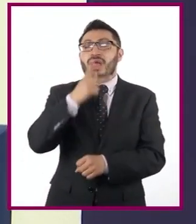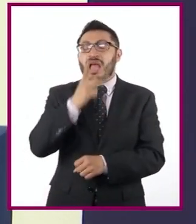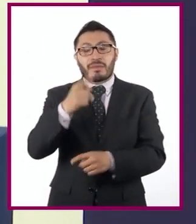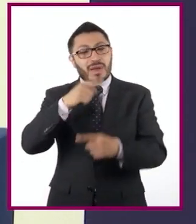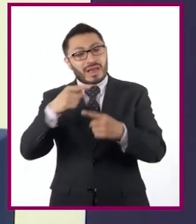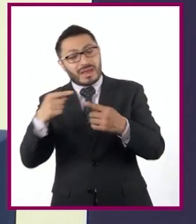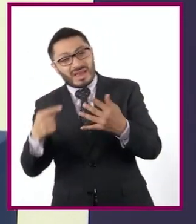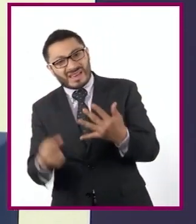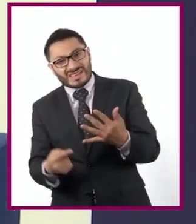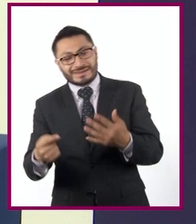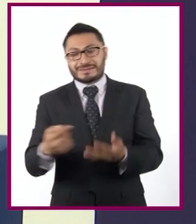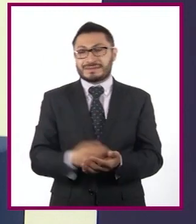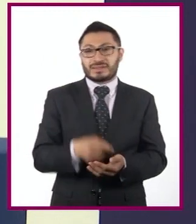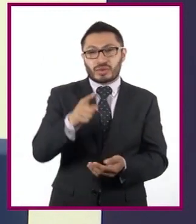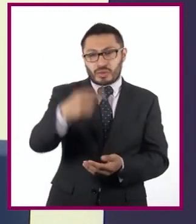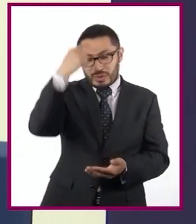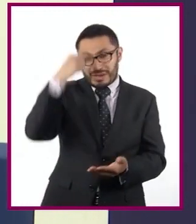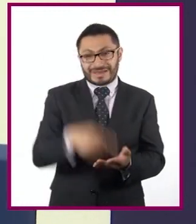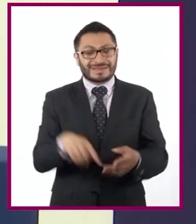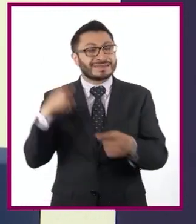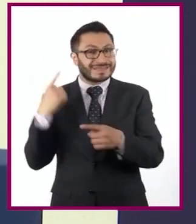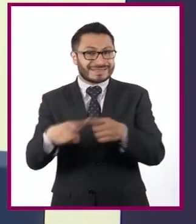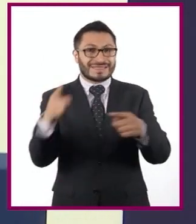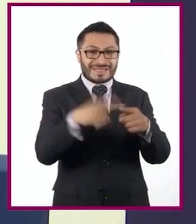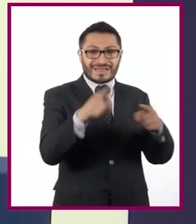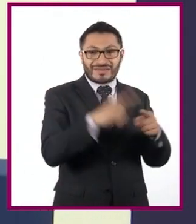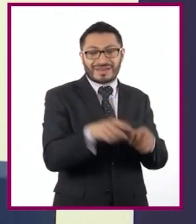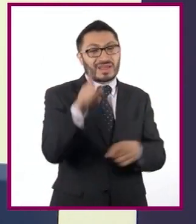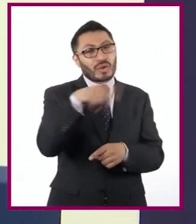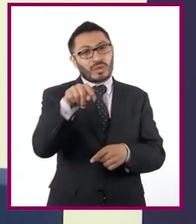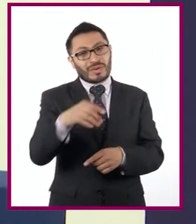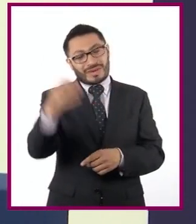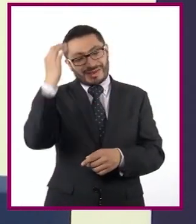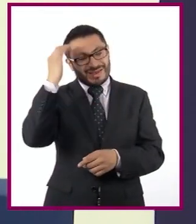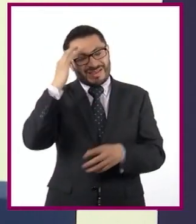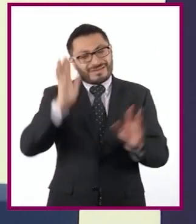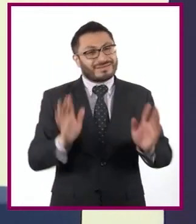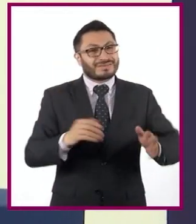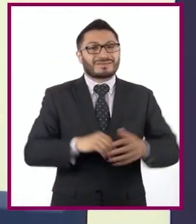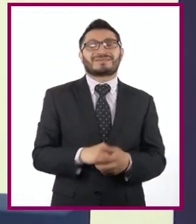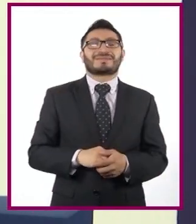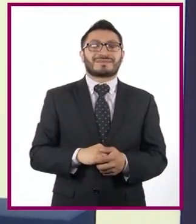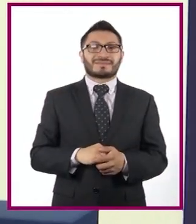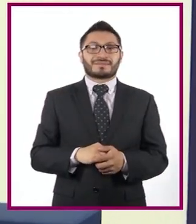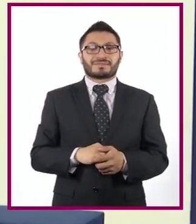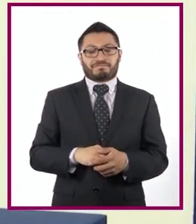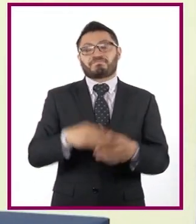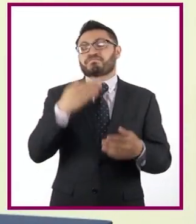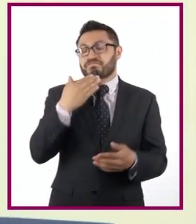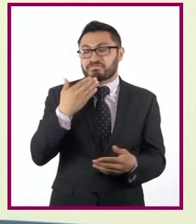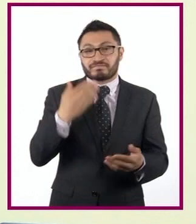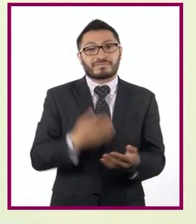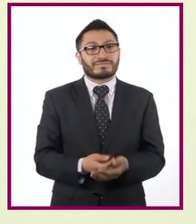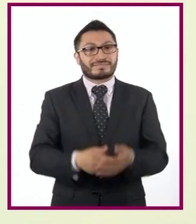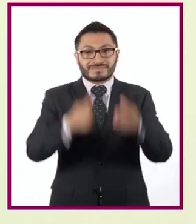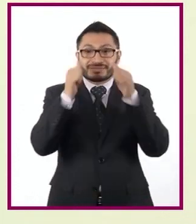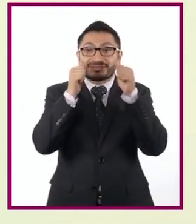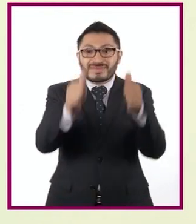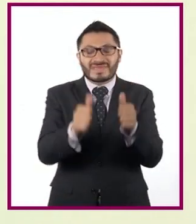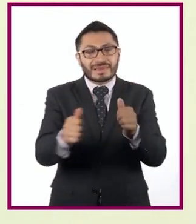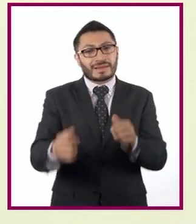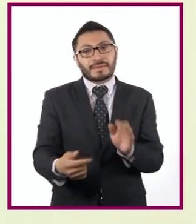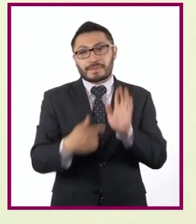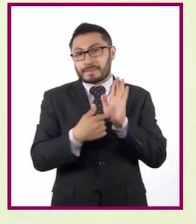el audio, les parecieron completamente distintas a las que ustedes nombran diariamente? Muy bien, atendamos el